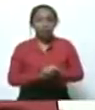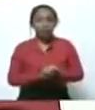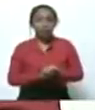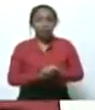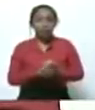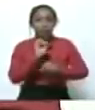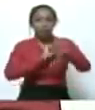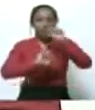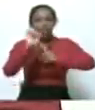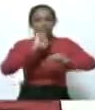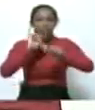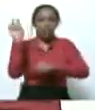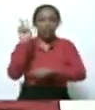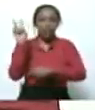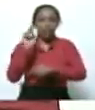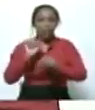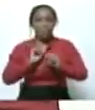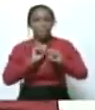defendiendo la patria.